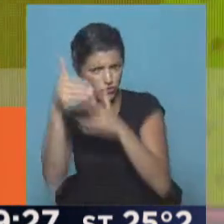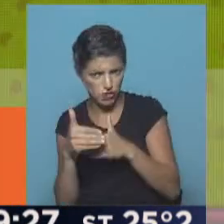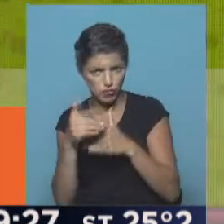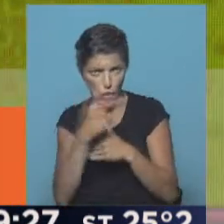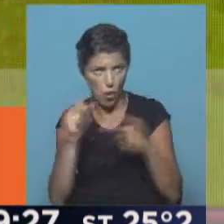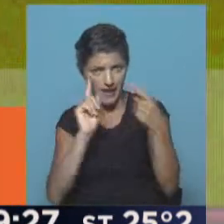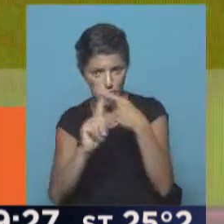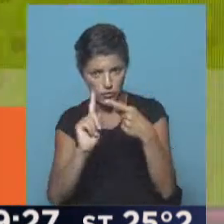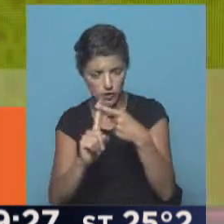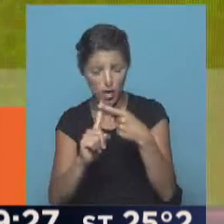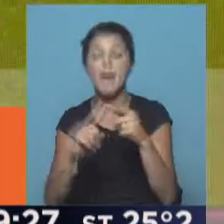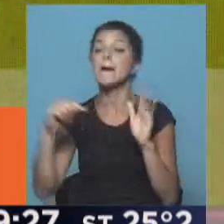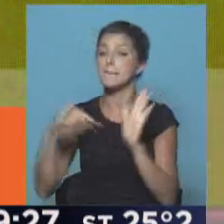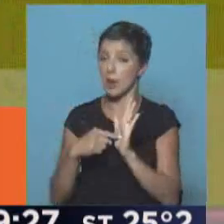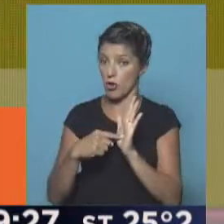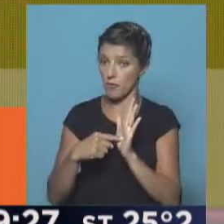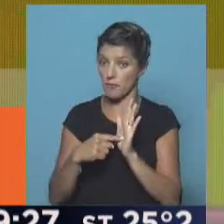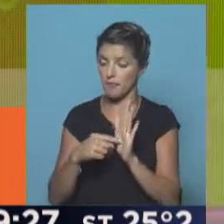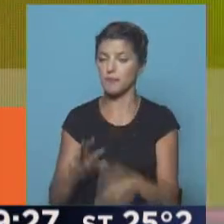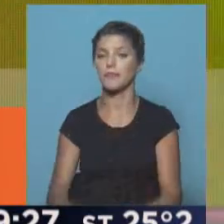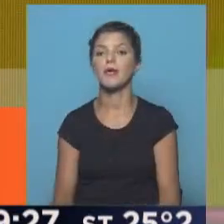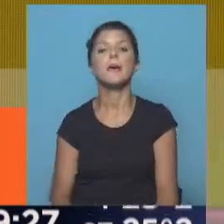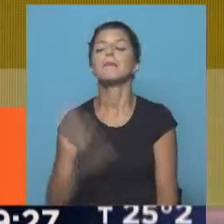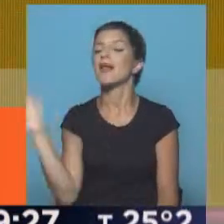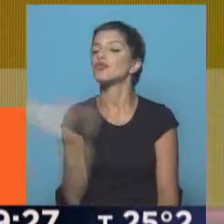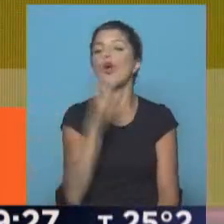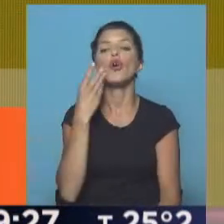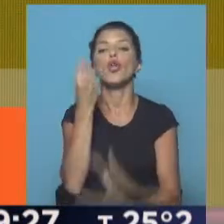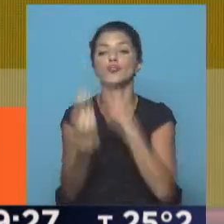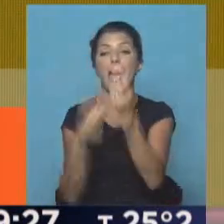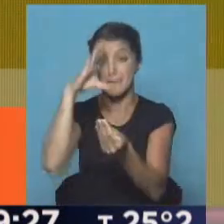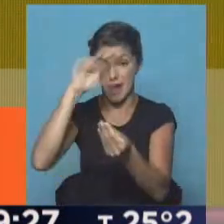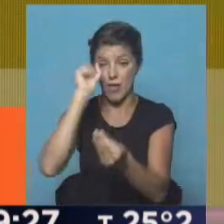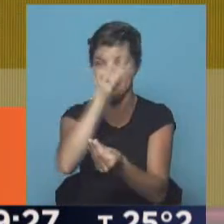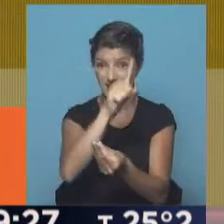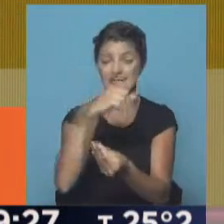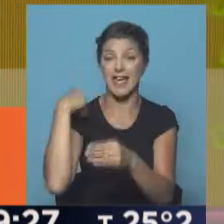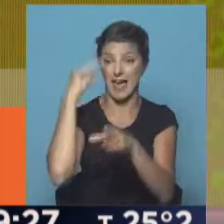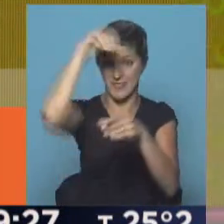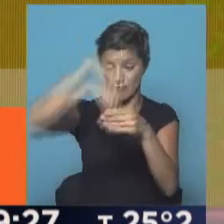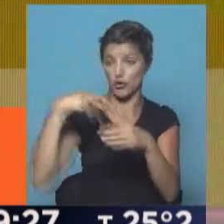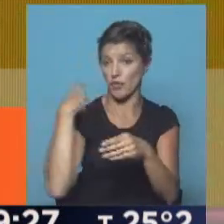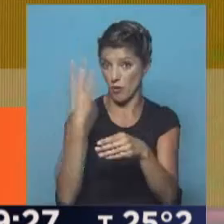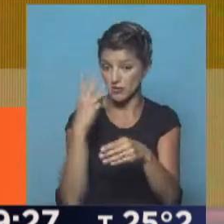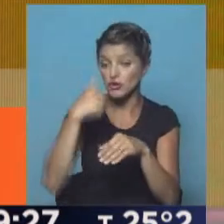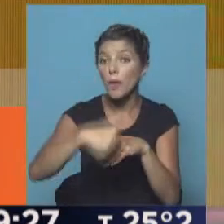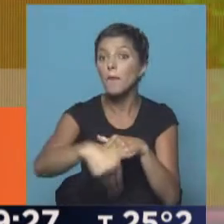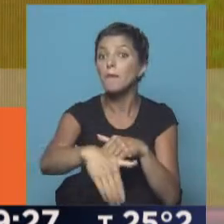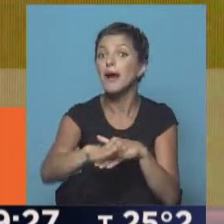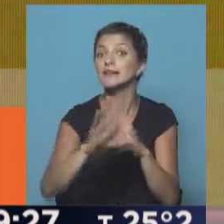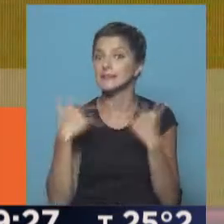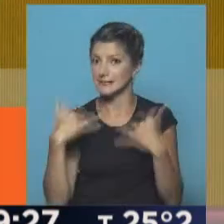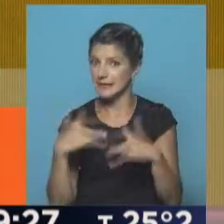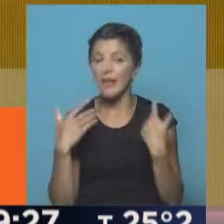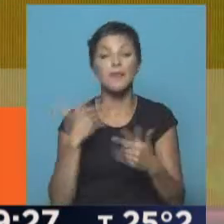para la diplomacia argentina, como para todos los embajadores acreditados en Washington, por delante hay un desafío, que es actualizar